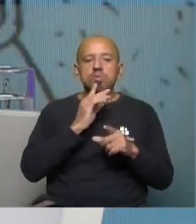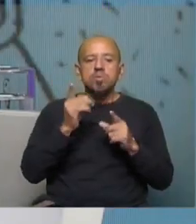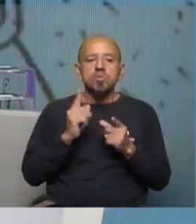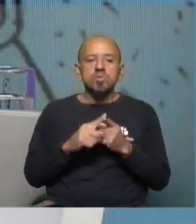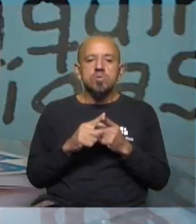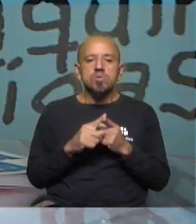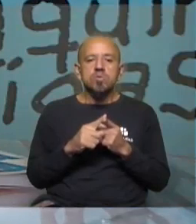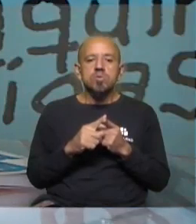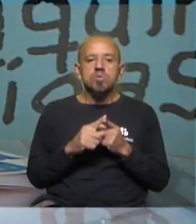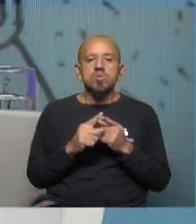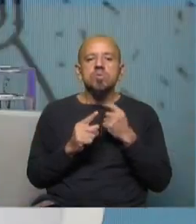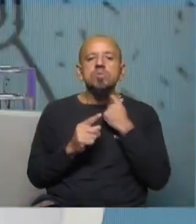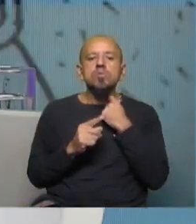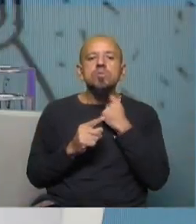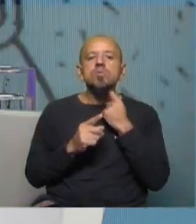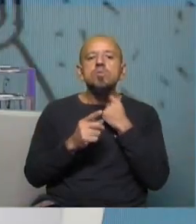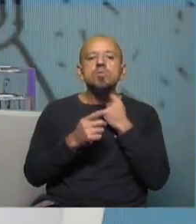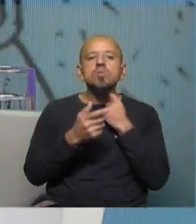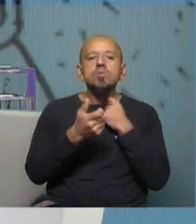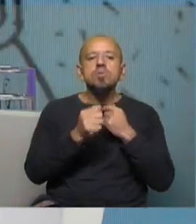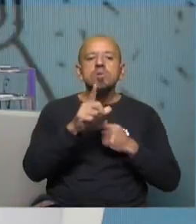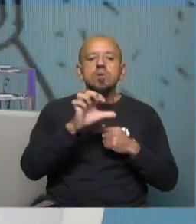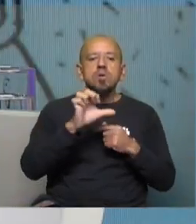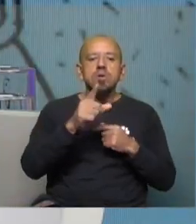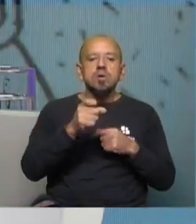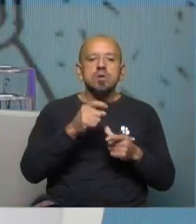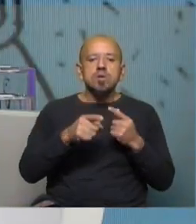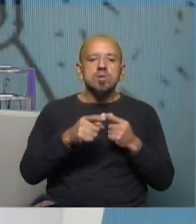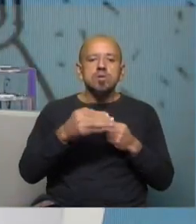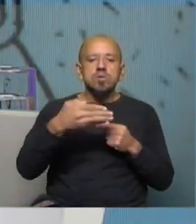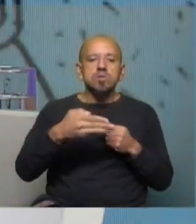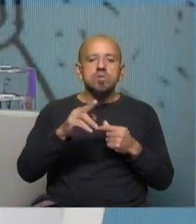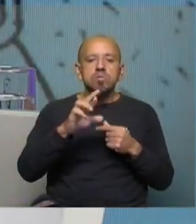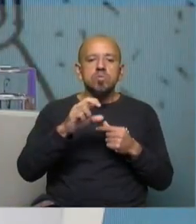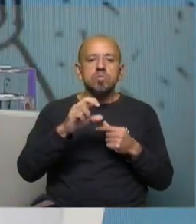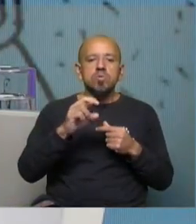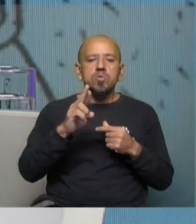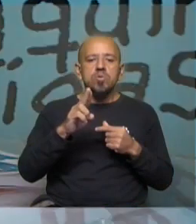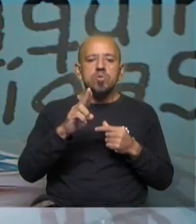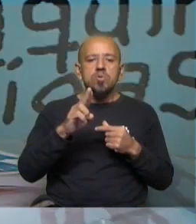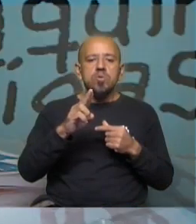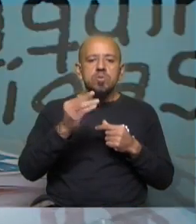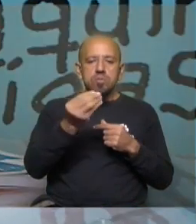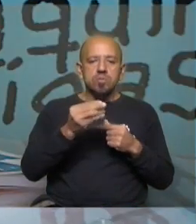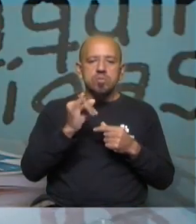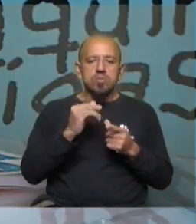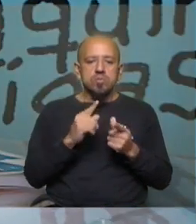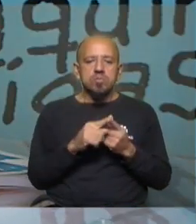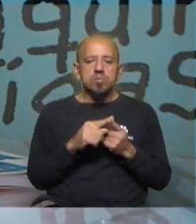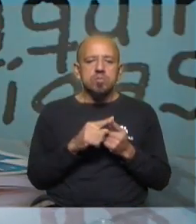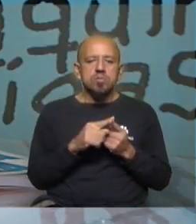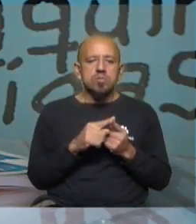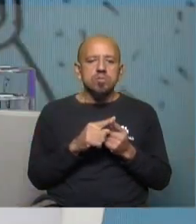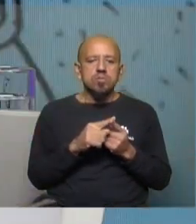Irving se llama Alex boruki Es un B larga y con